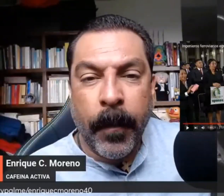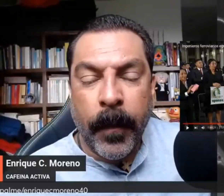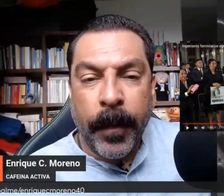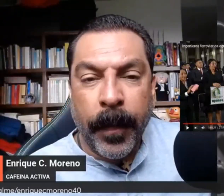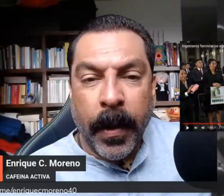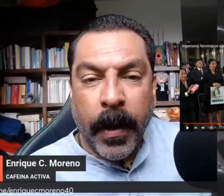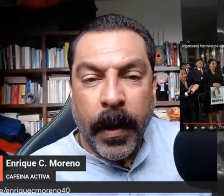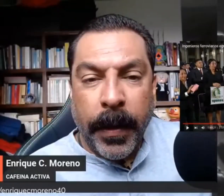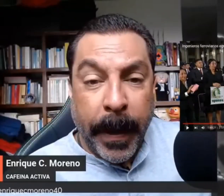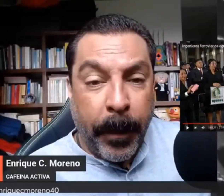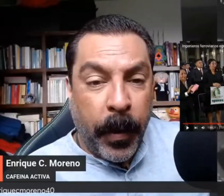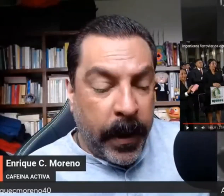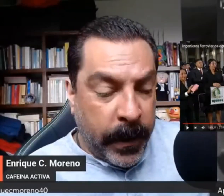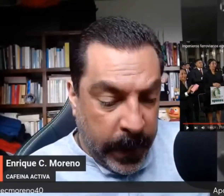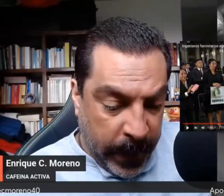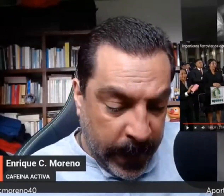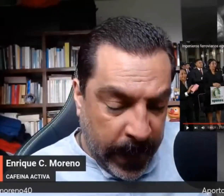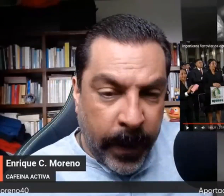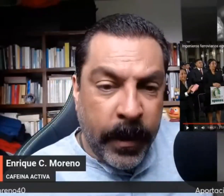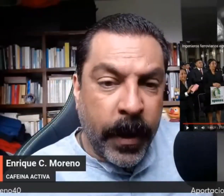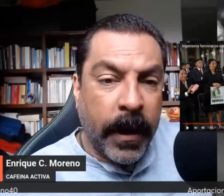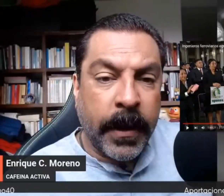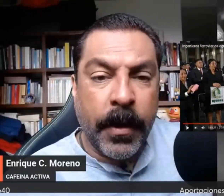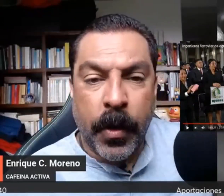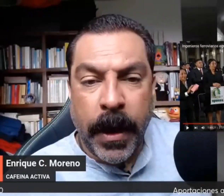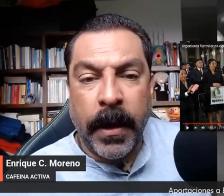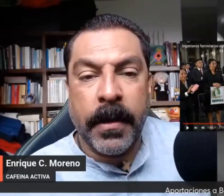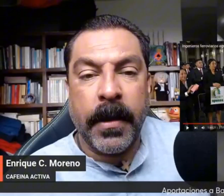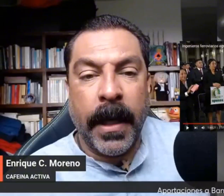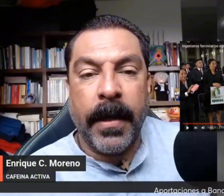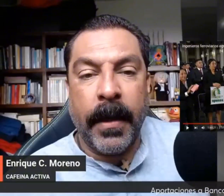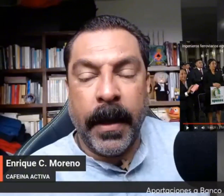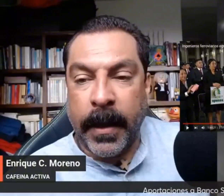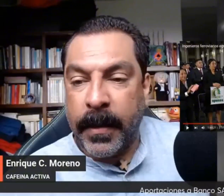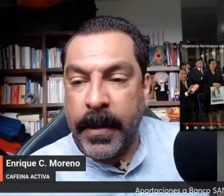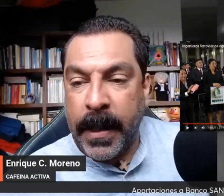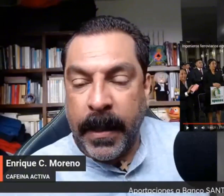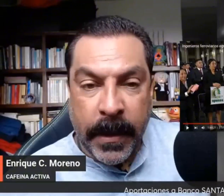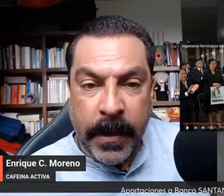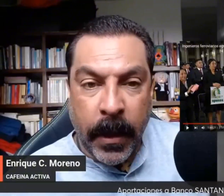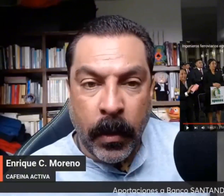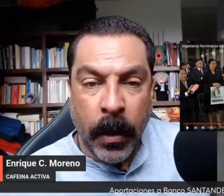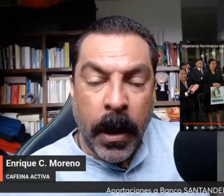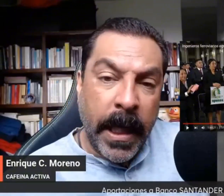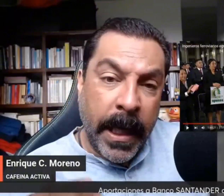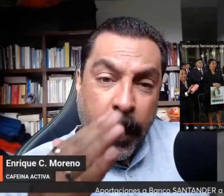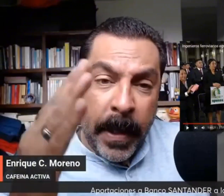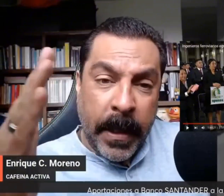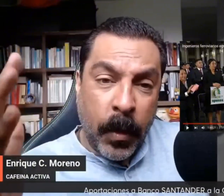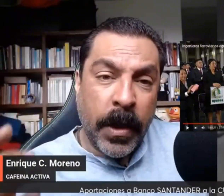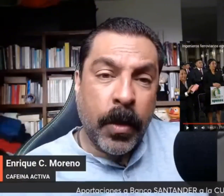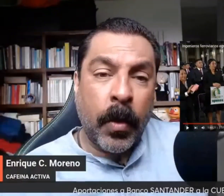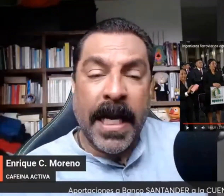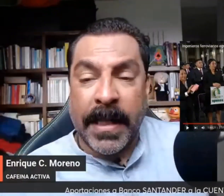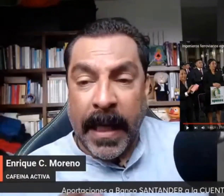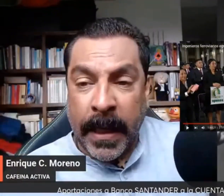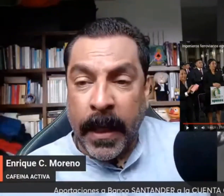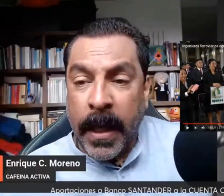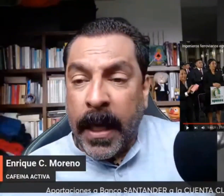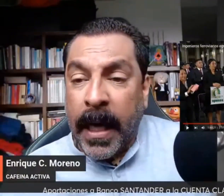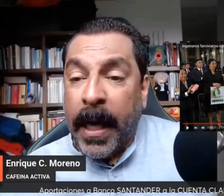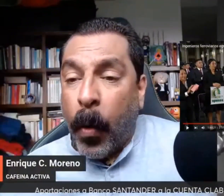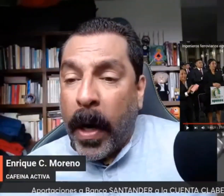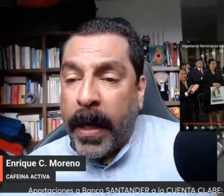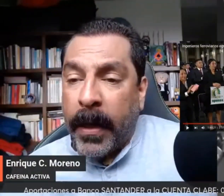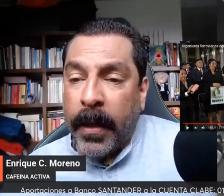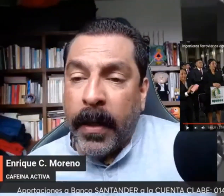intuitivas. Te podría decir que en las redes sociales hay gente que te enseña desde cero, ir aprendiendo eso hasta